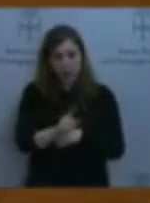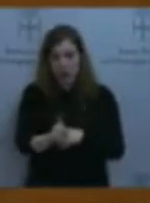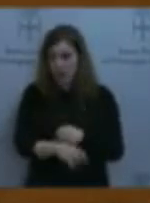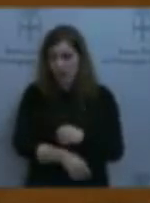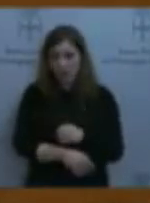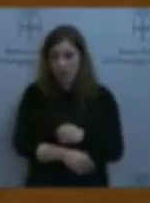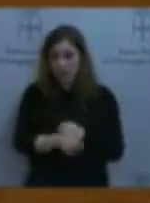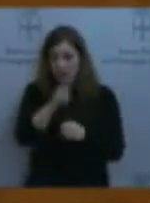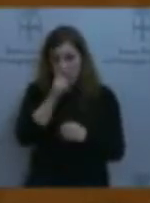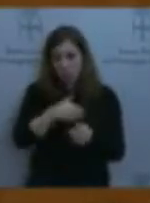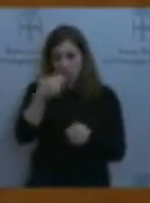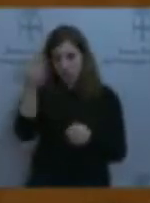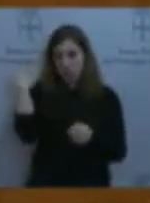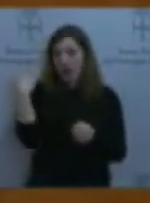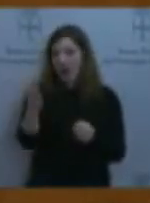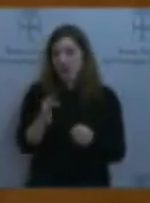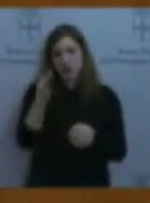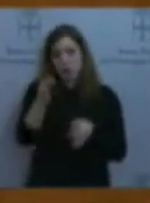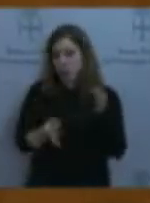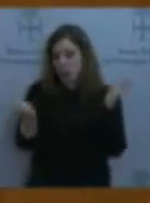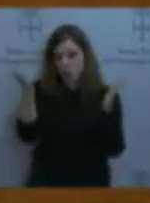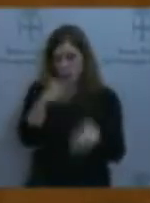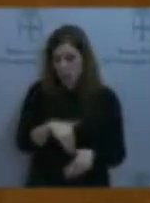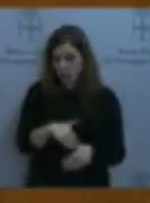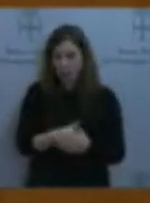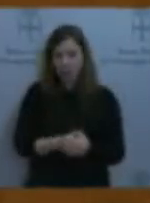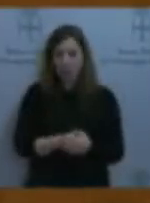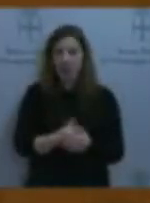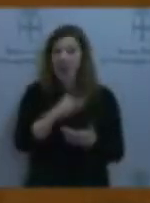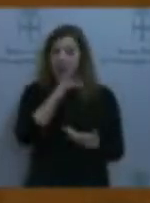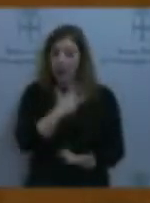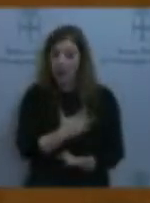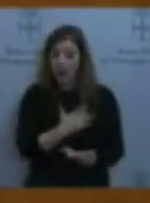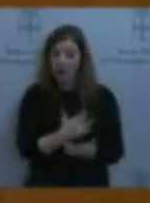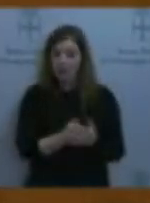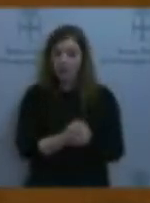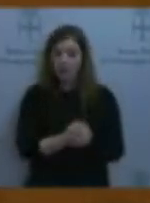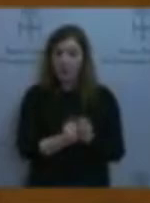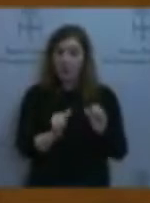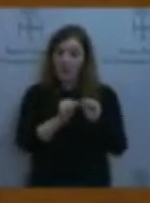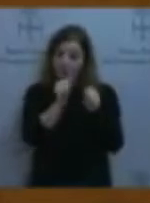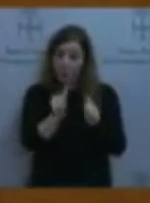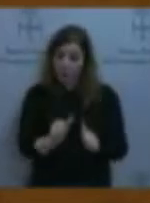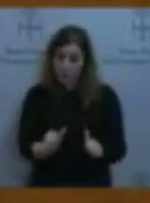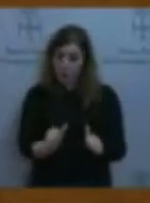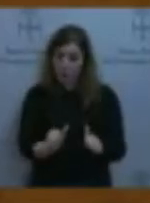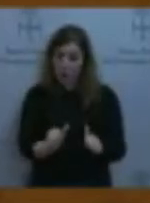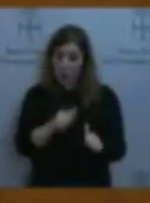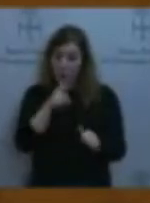supuesto. Y agora, la manera de impedir que se generen